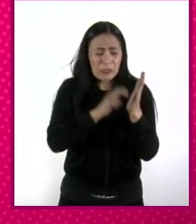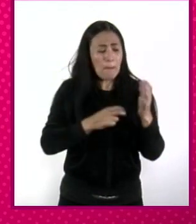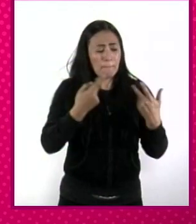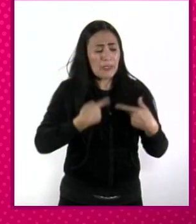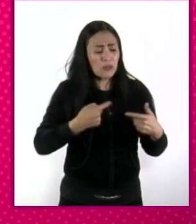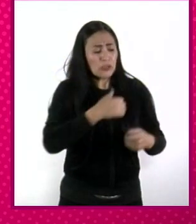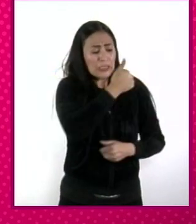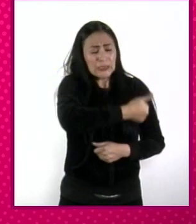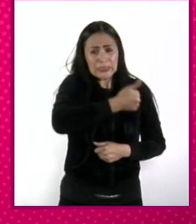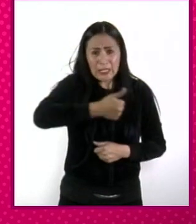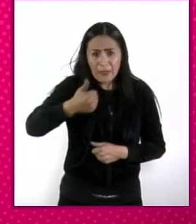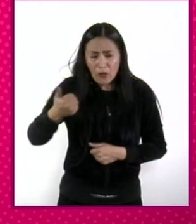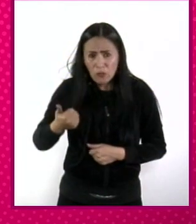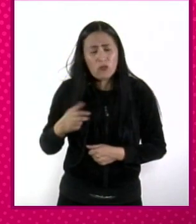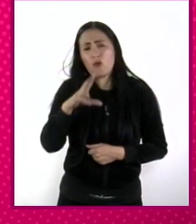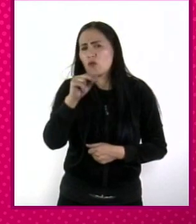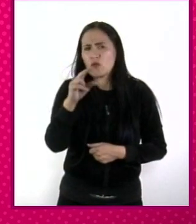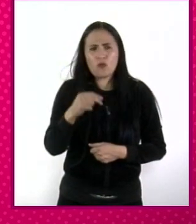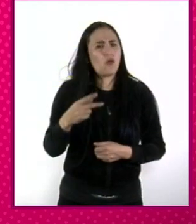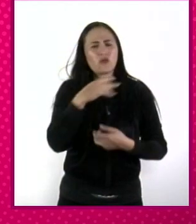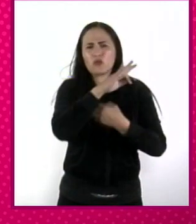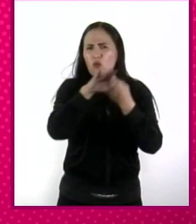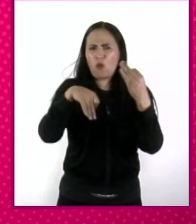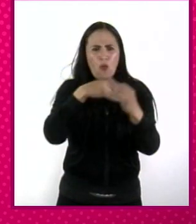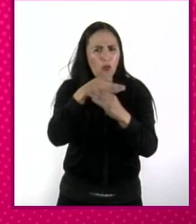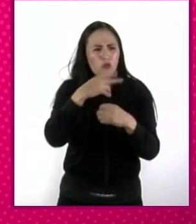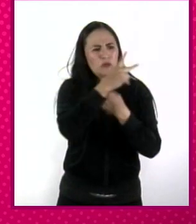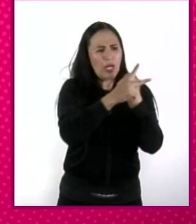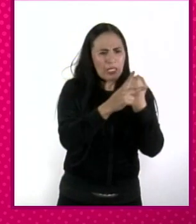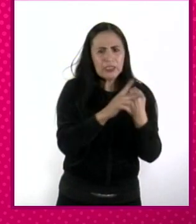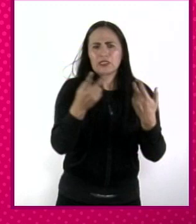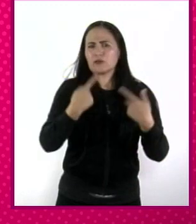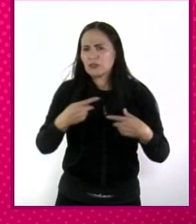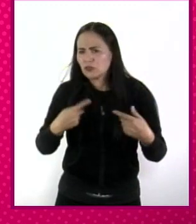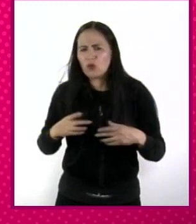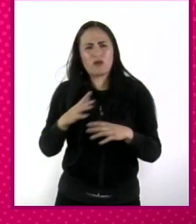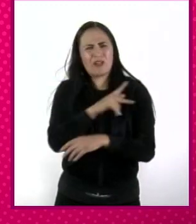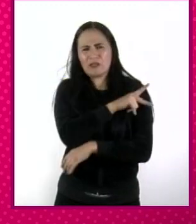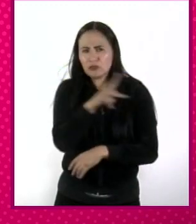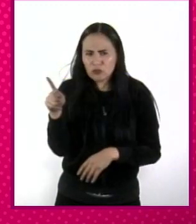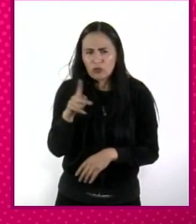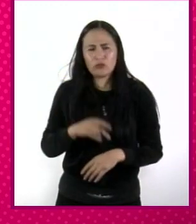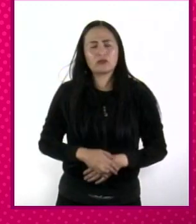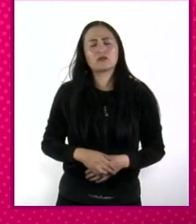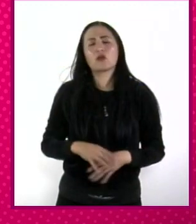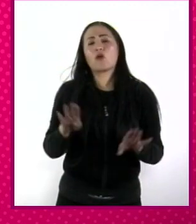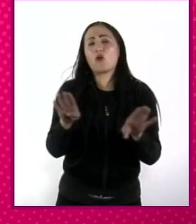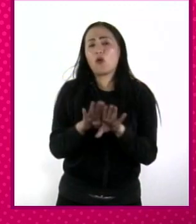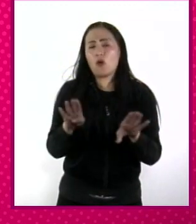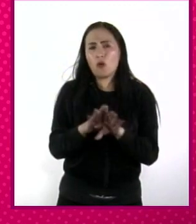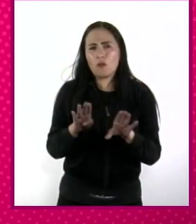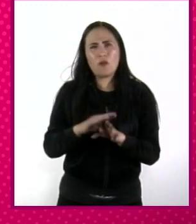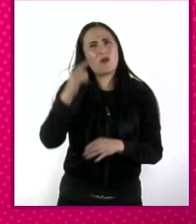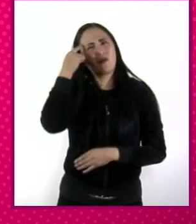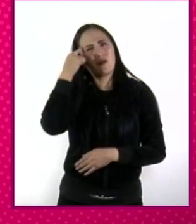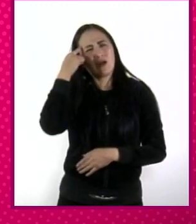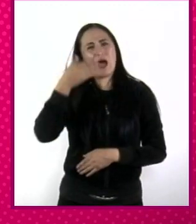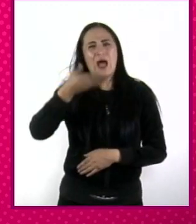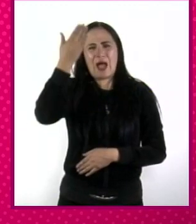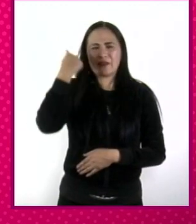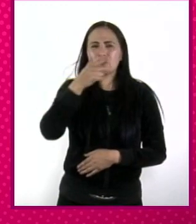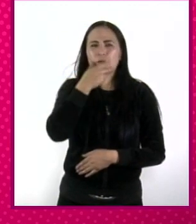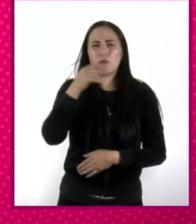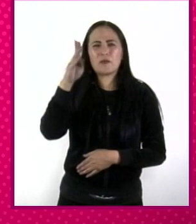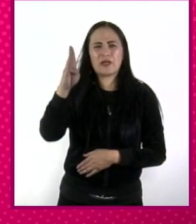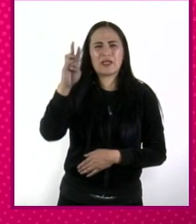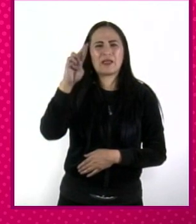o nacionales, sino como humanidad entera. Y para ello es necesario recuperar ese espíritu de Bretton Woods, esa